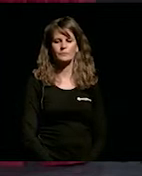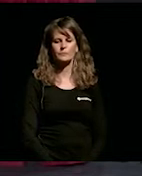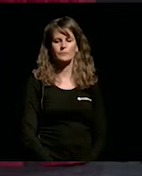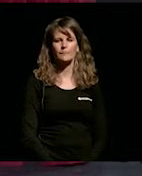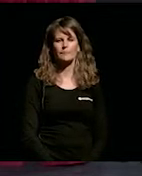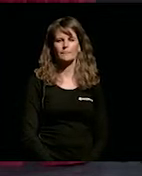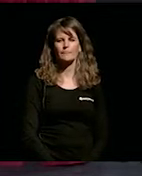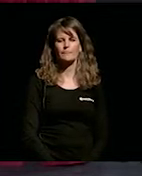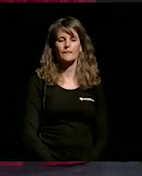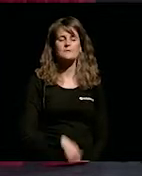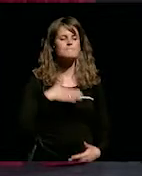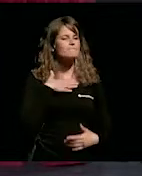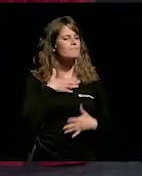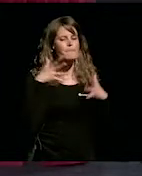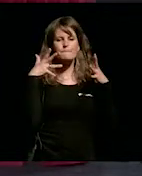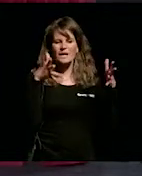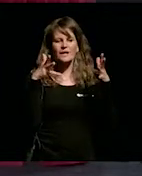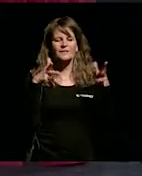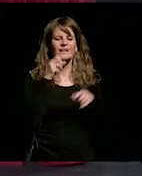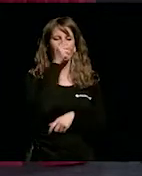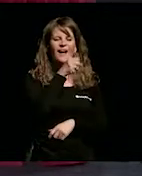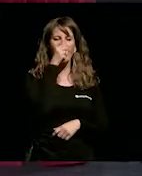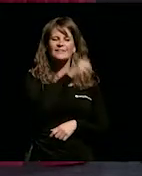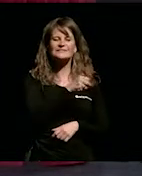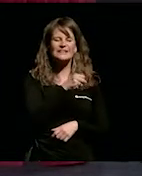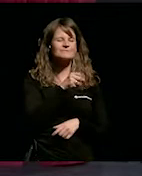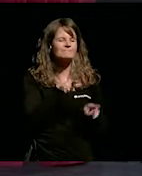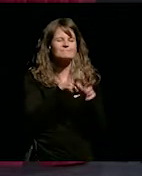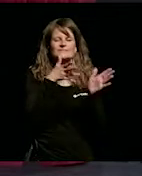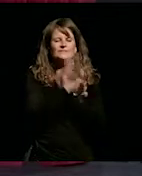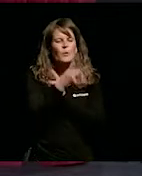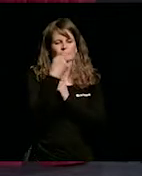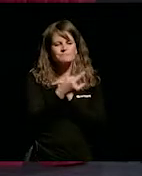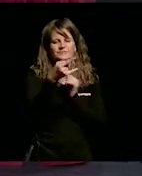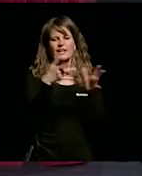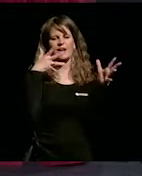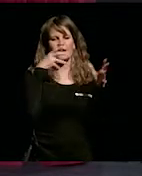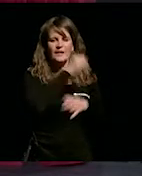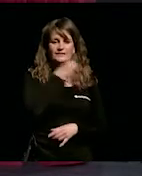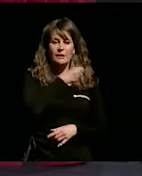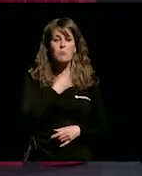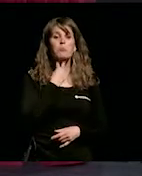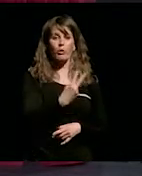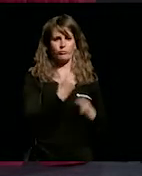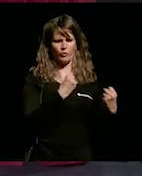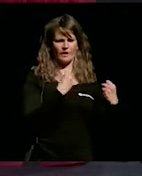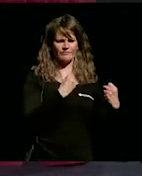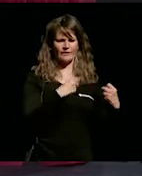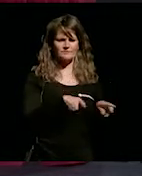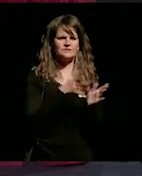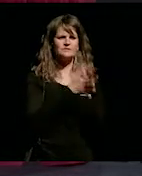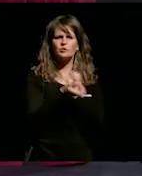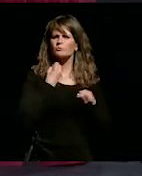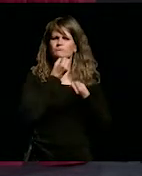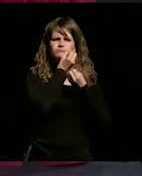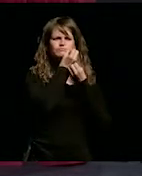I love singing. Me encanta cantar, amo cantar. Tengo una voz fuerte, rotunda, y se la quiero comunicar a